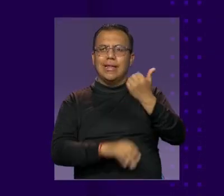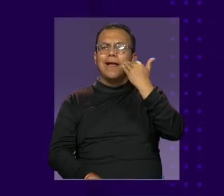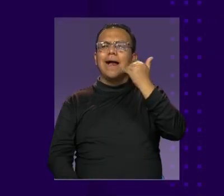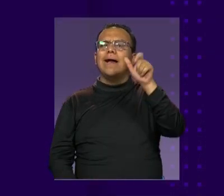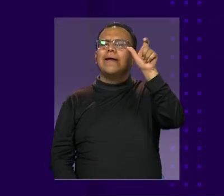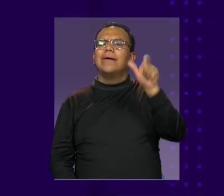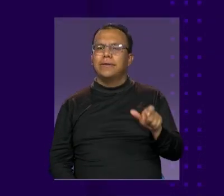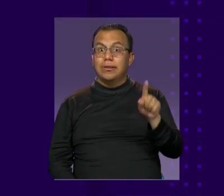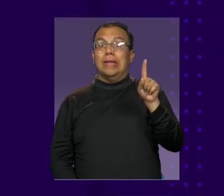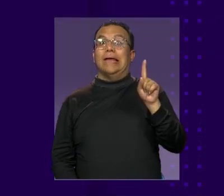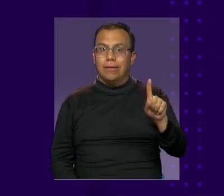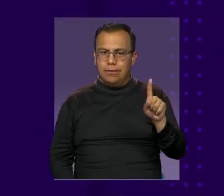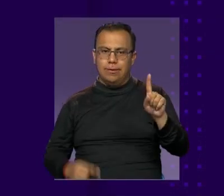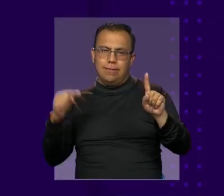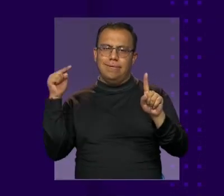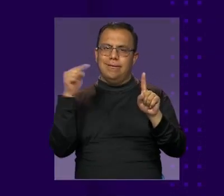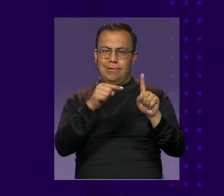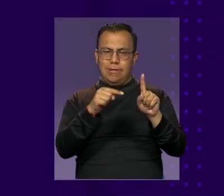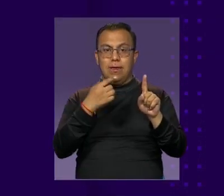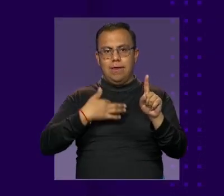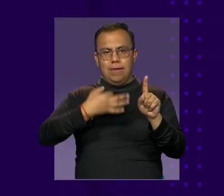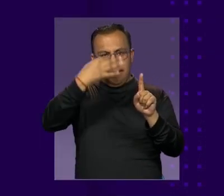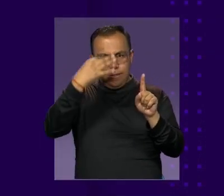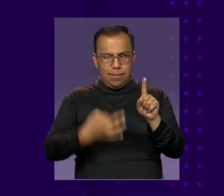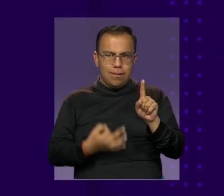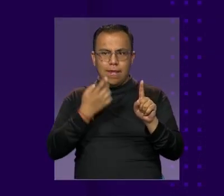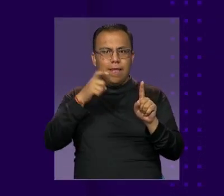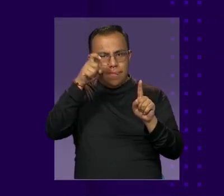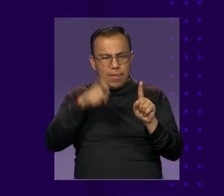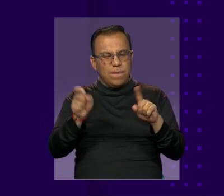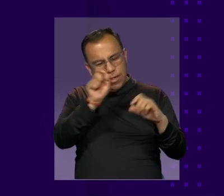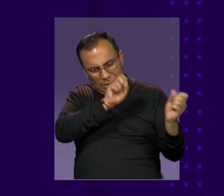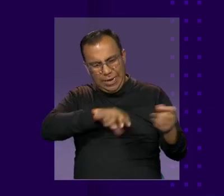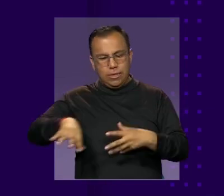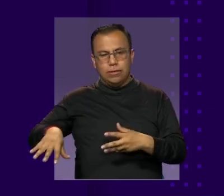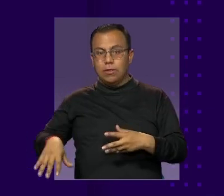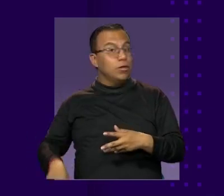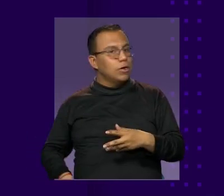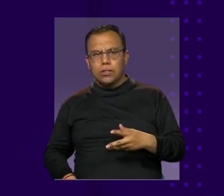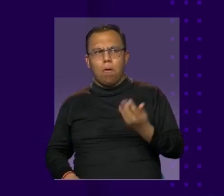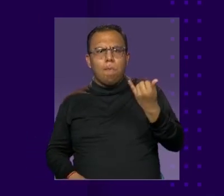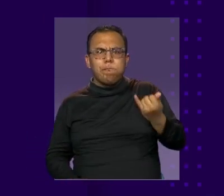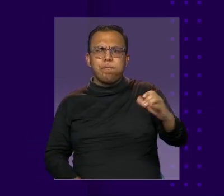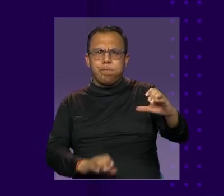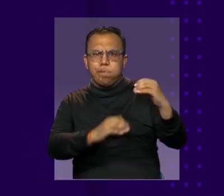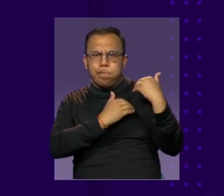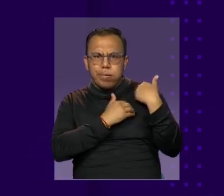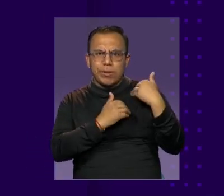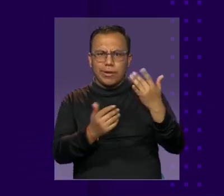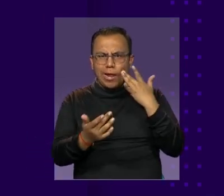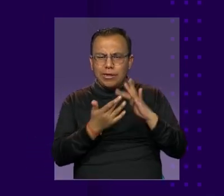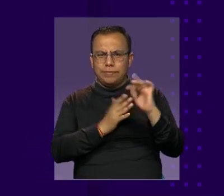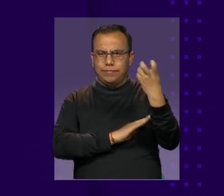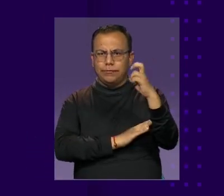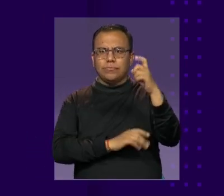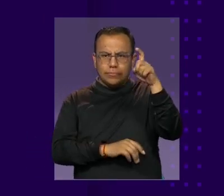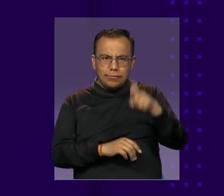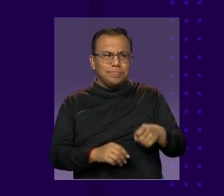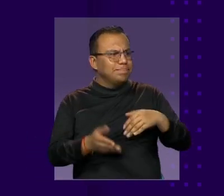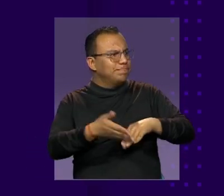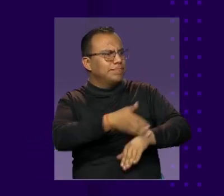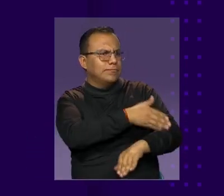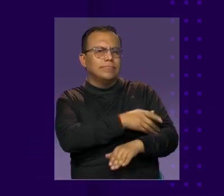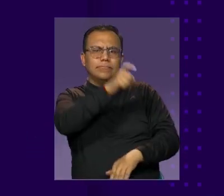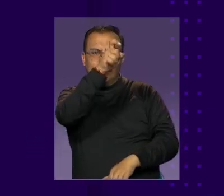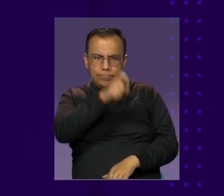que incluso por ética debió de haber renunciado y no estar ahora a cargo de la Fiscalía General de la Nación? Ella tuvo que haber renunciado